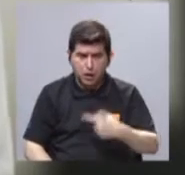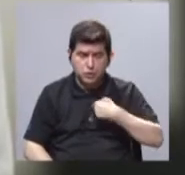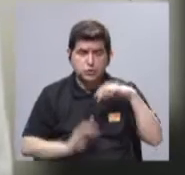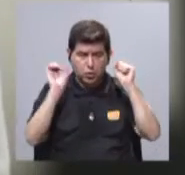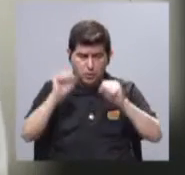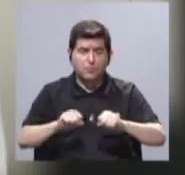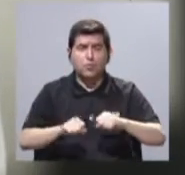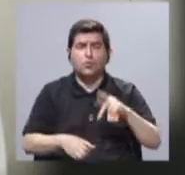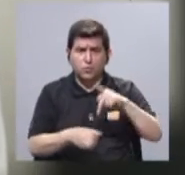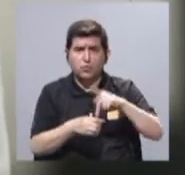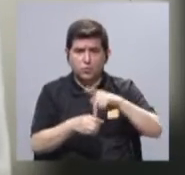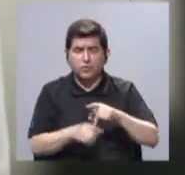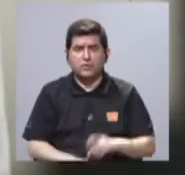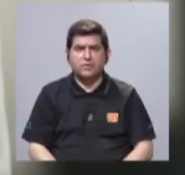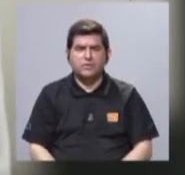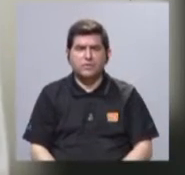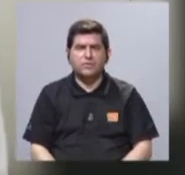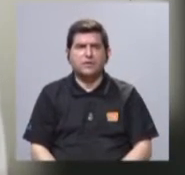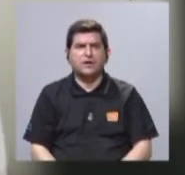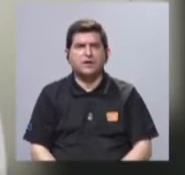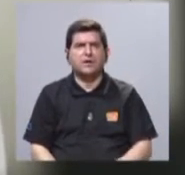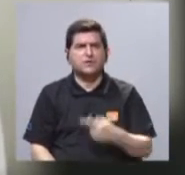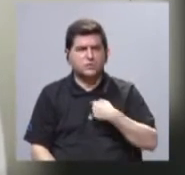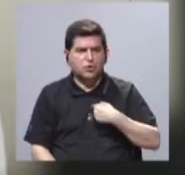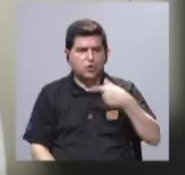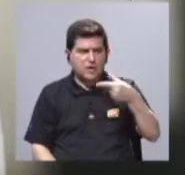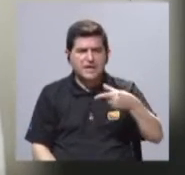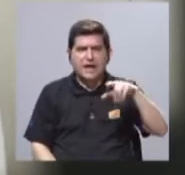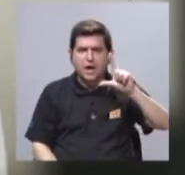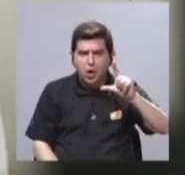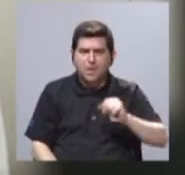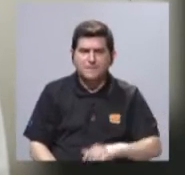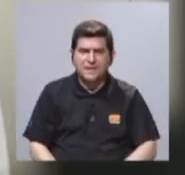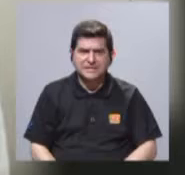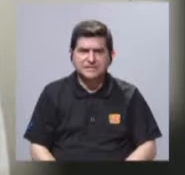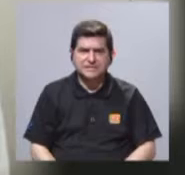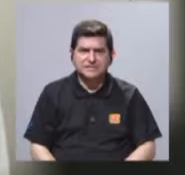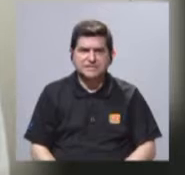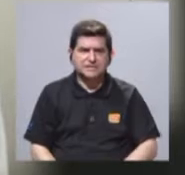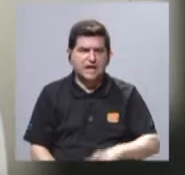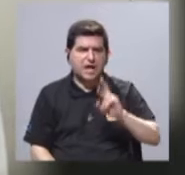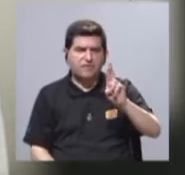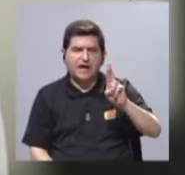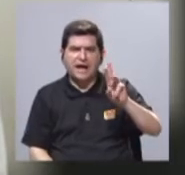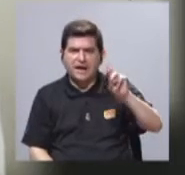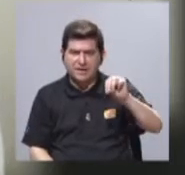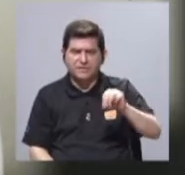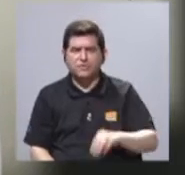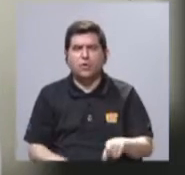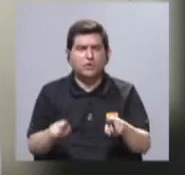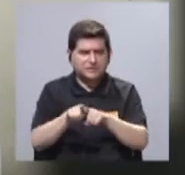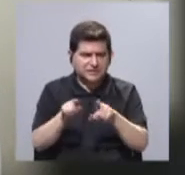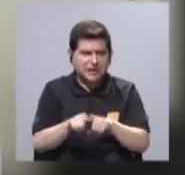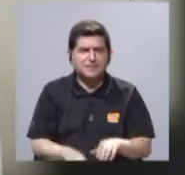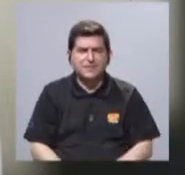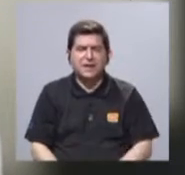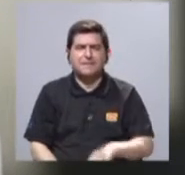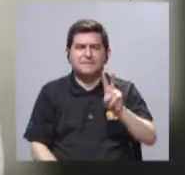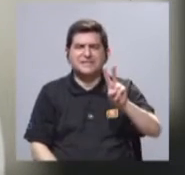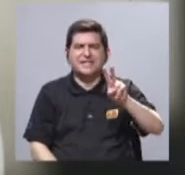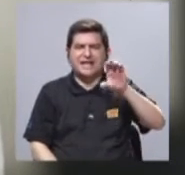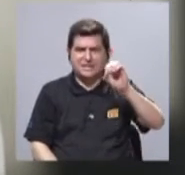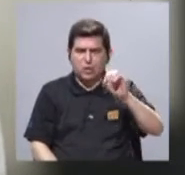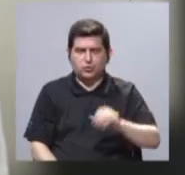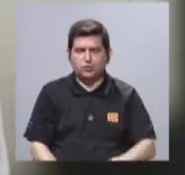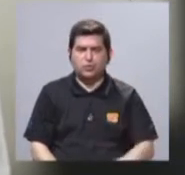las que yo pude estar al menos que estuve con bien lópez escribe con ricardo vídeo y estuve con vicente